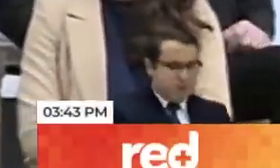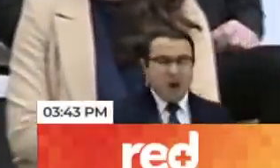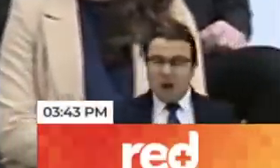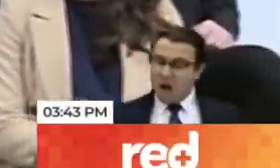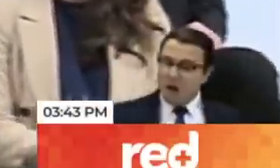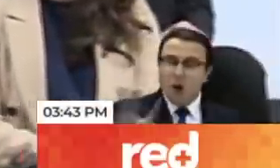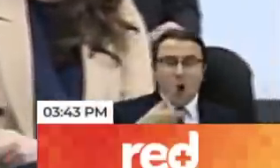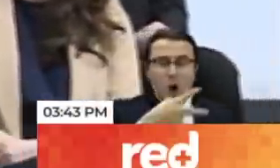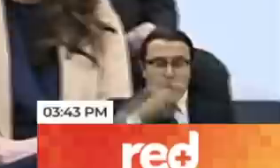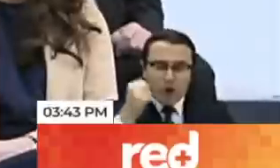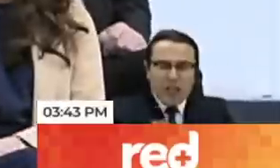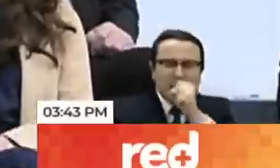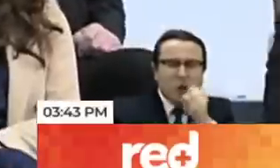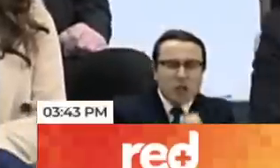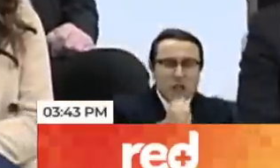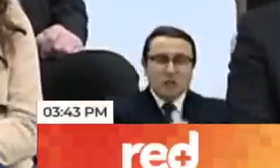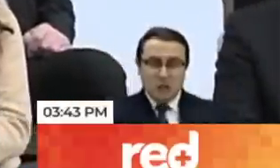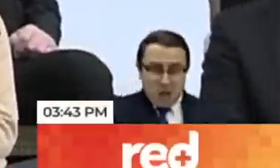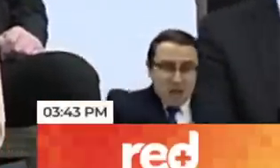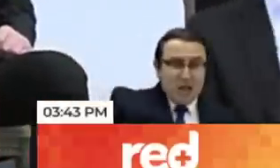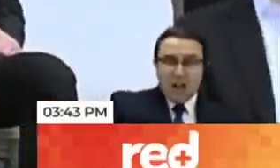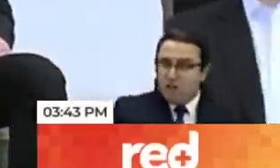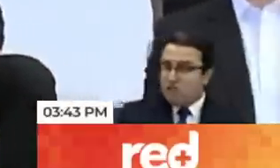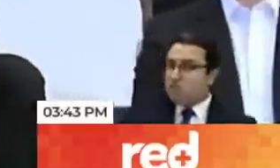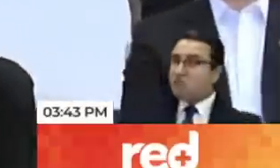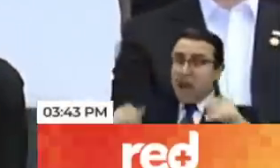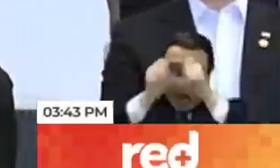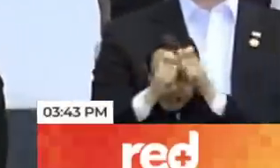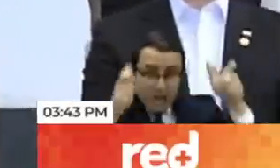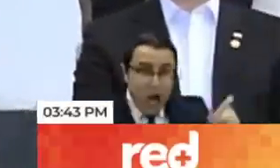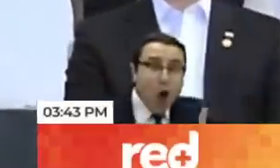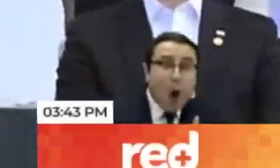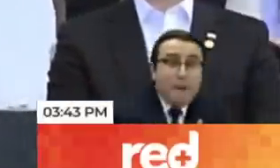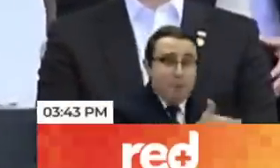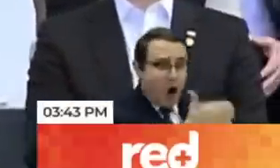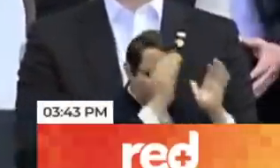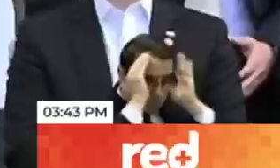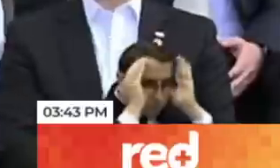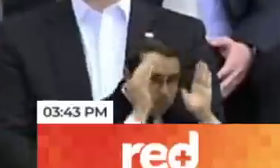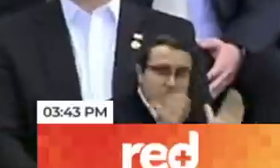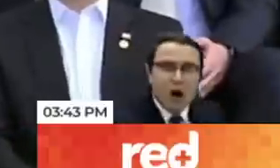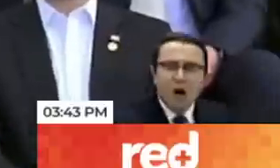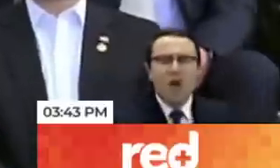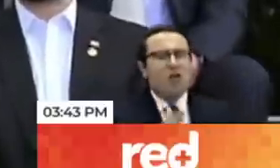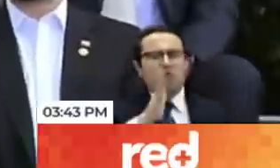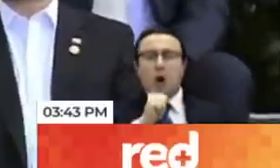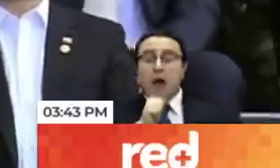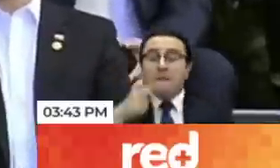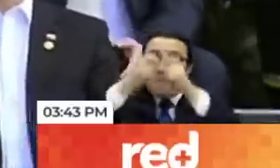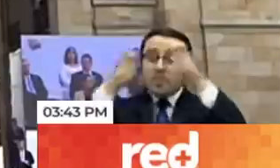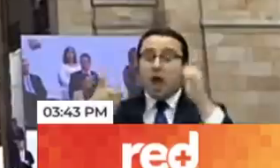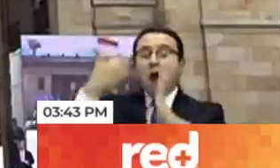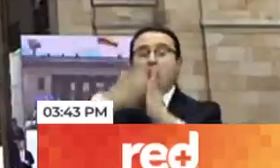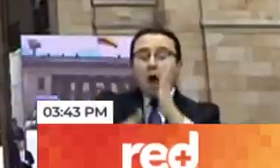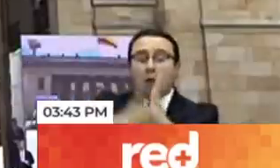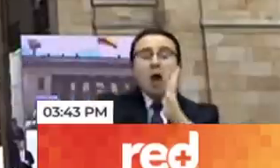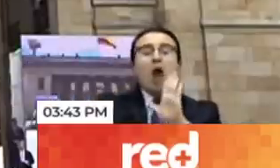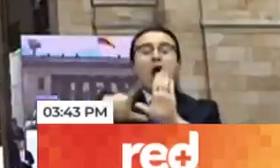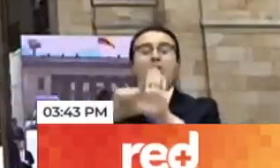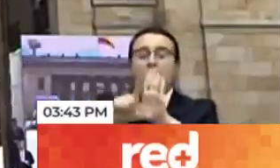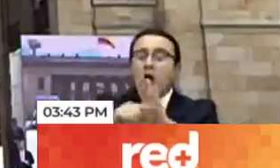vida republicana no han tenido un Estado que los proteja, un Estado que exista más allá del papel en todo el